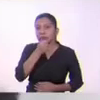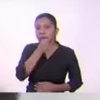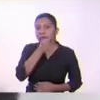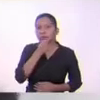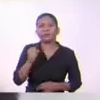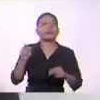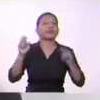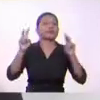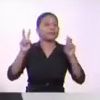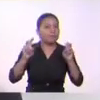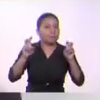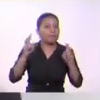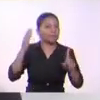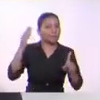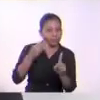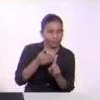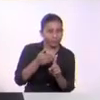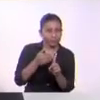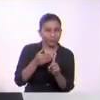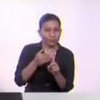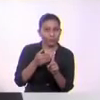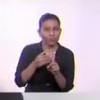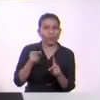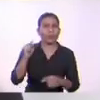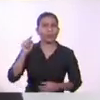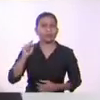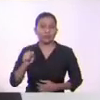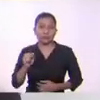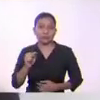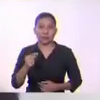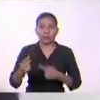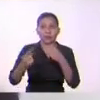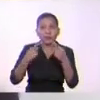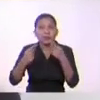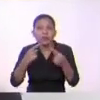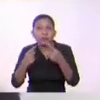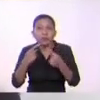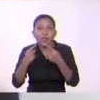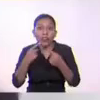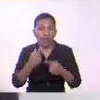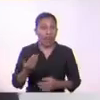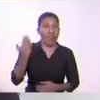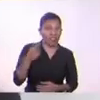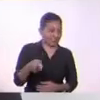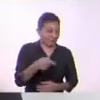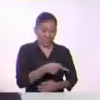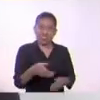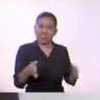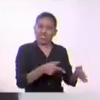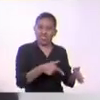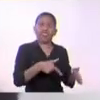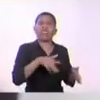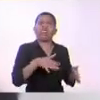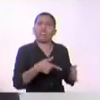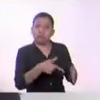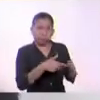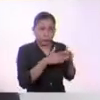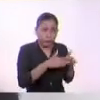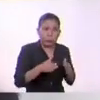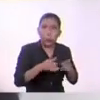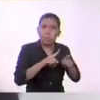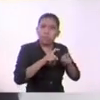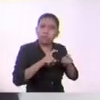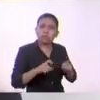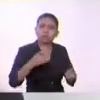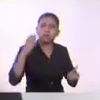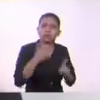específico. A diferencia de la entrevista estructurada, en este caso tenemos preguntas